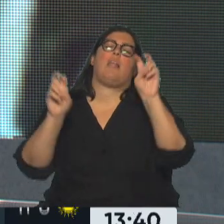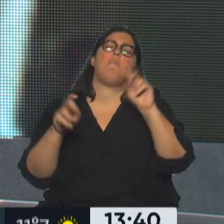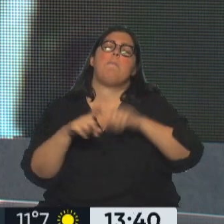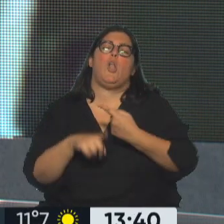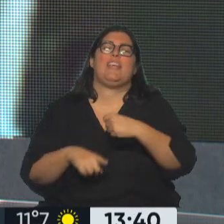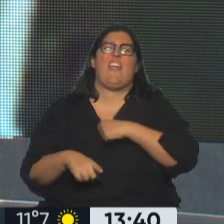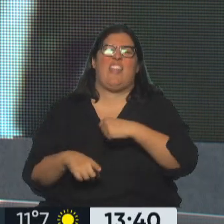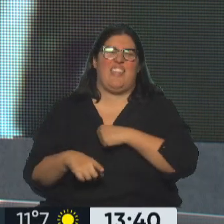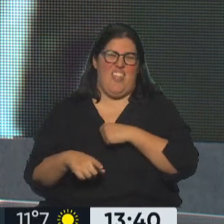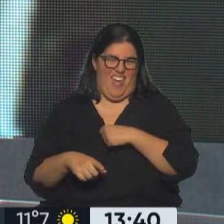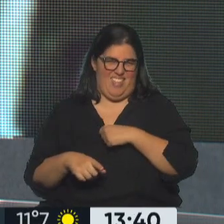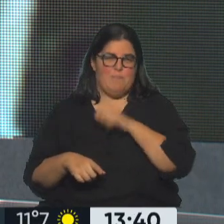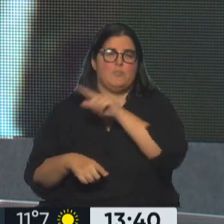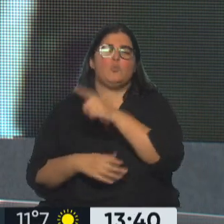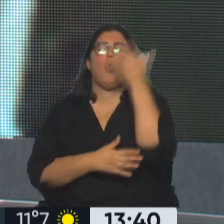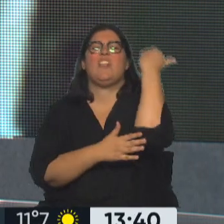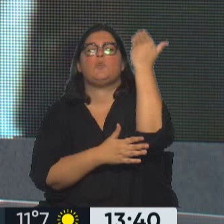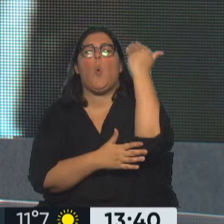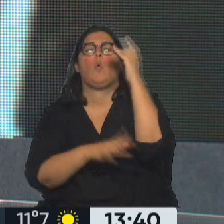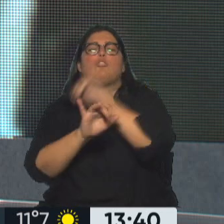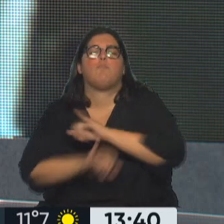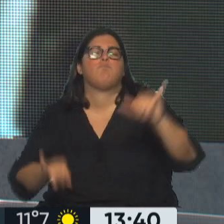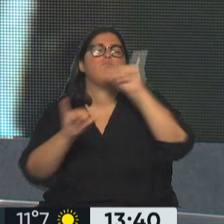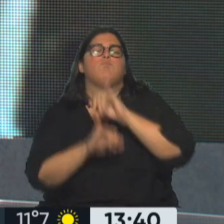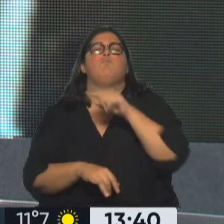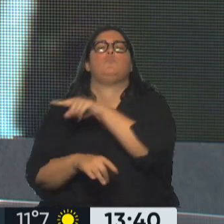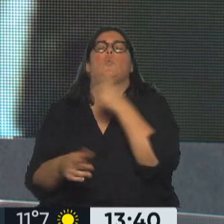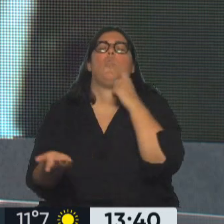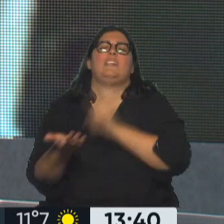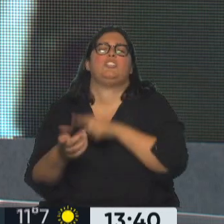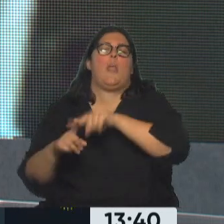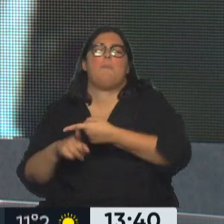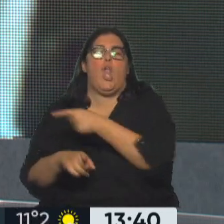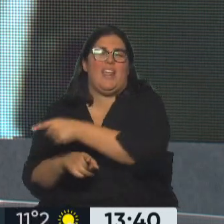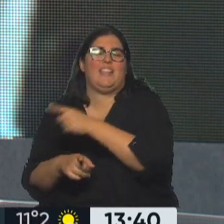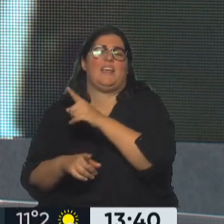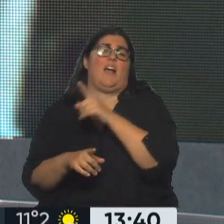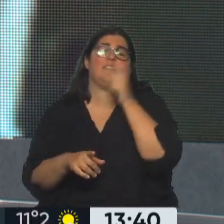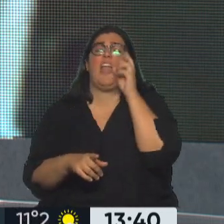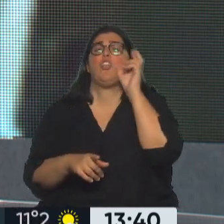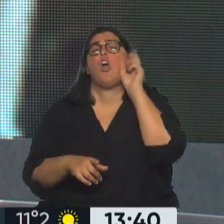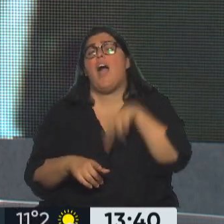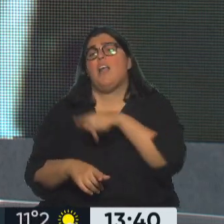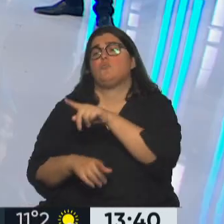que logró consolidar en su discurso, en su narrativa y en sus políticas Erdogan, que es un caso exitoso ya a nivel global.